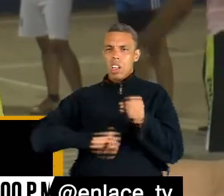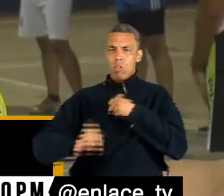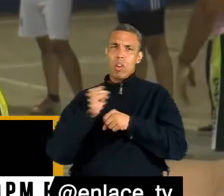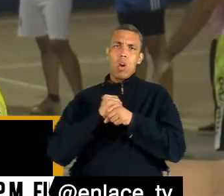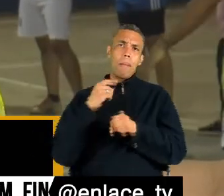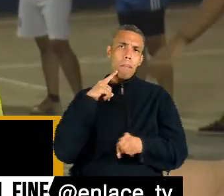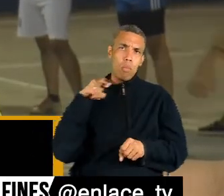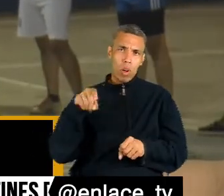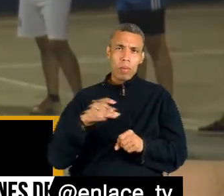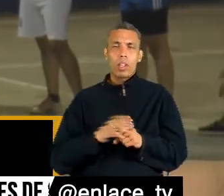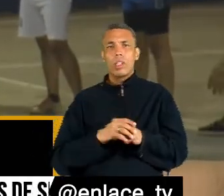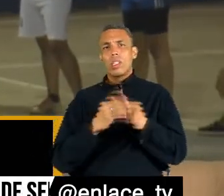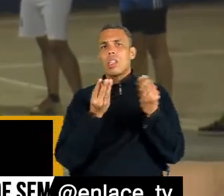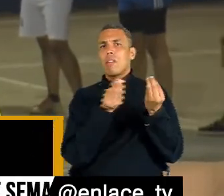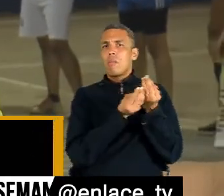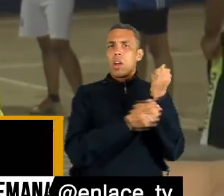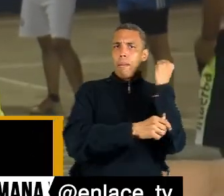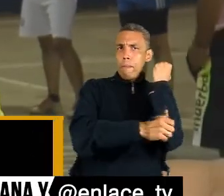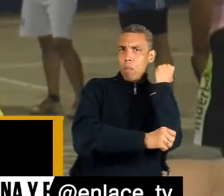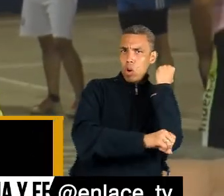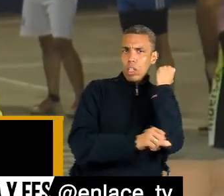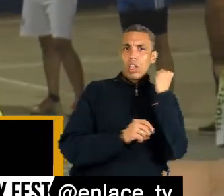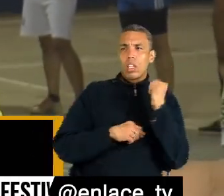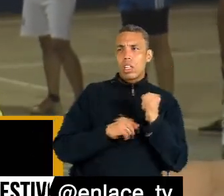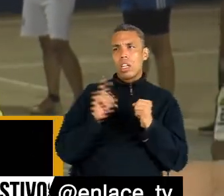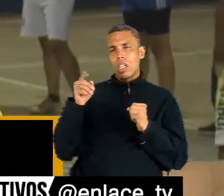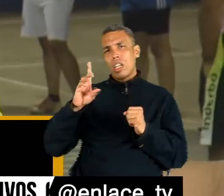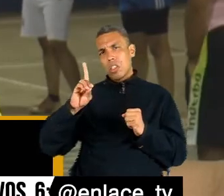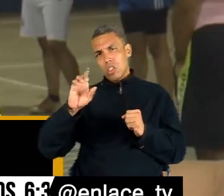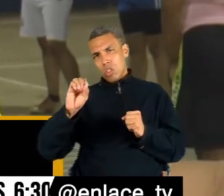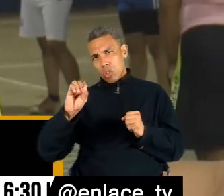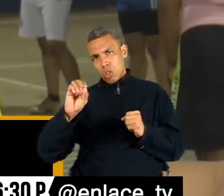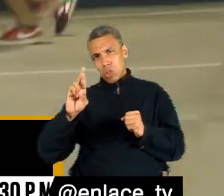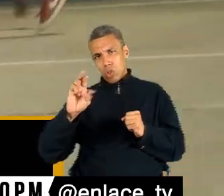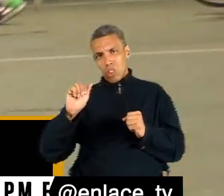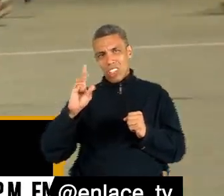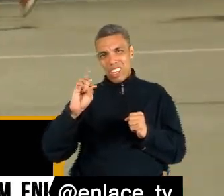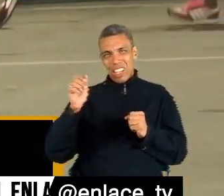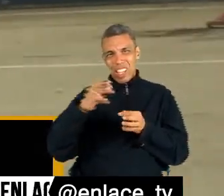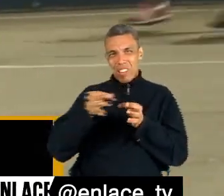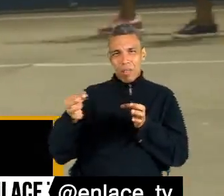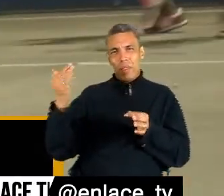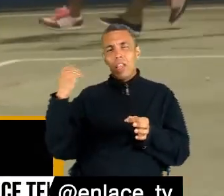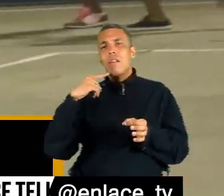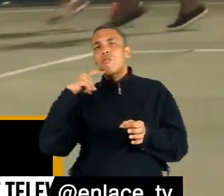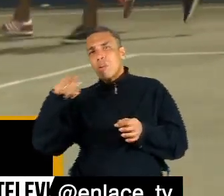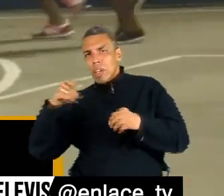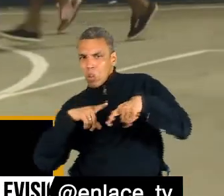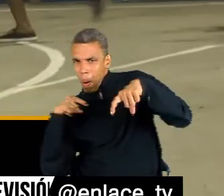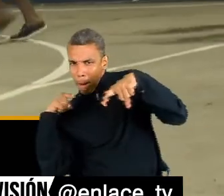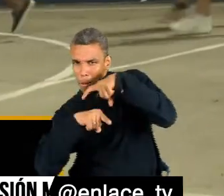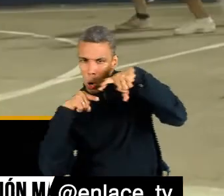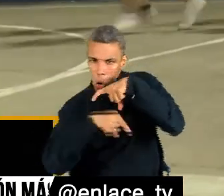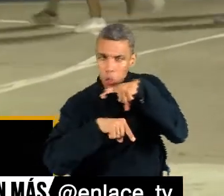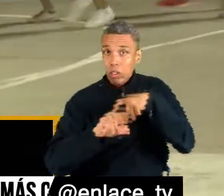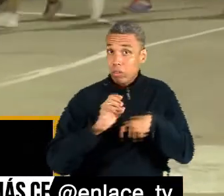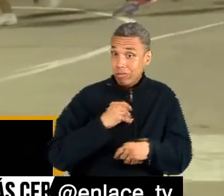con la selección Puerto Boyacá en Doradal, con Botín de Oro en Bucaramanga y en